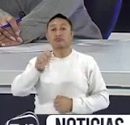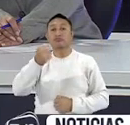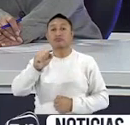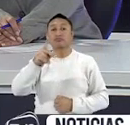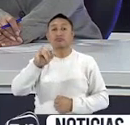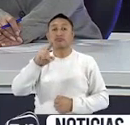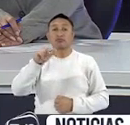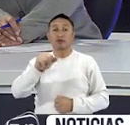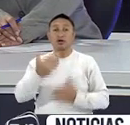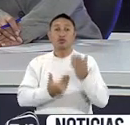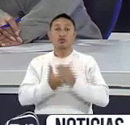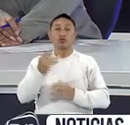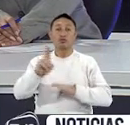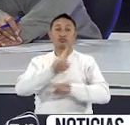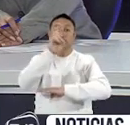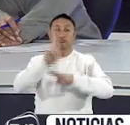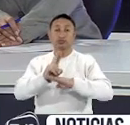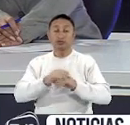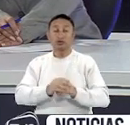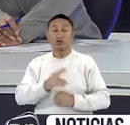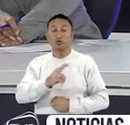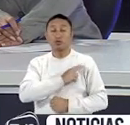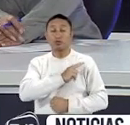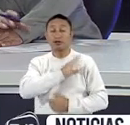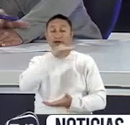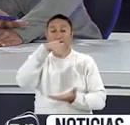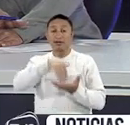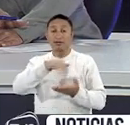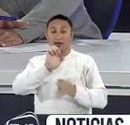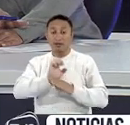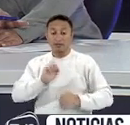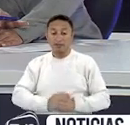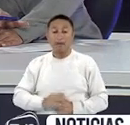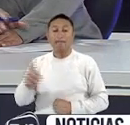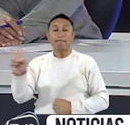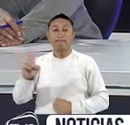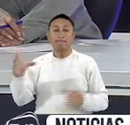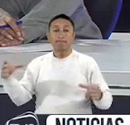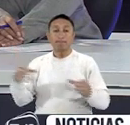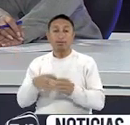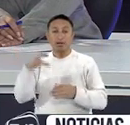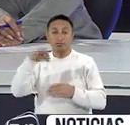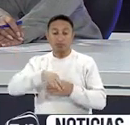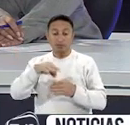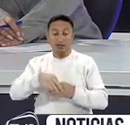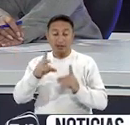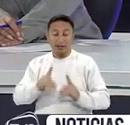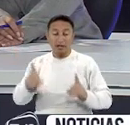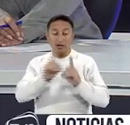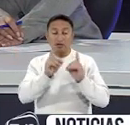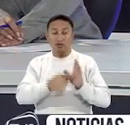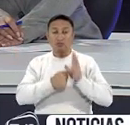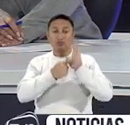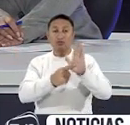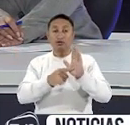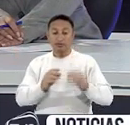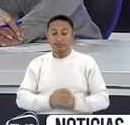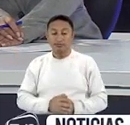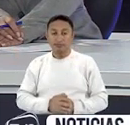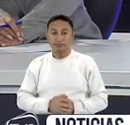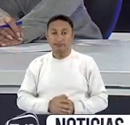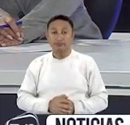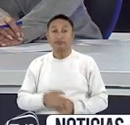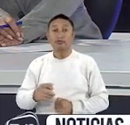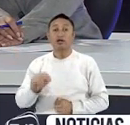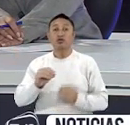Pozo es el nuevo rector de la Universidad Central del Ecuador. El viernes la Comisión Electoral proclamó los resultados y determinó que la